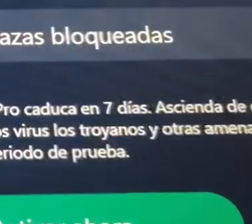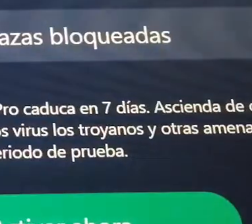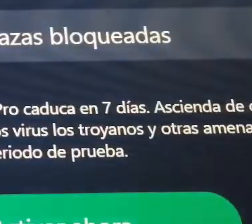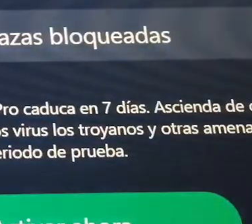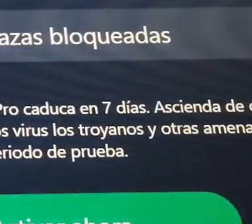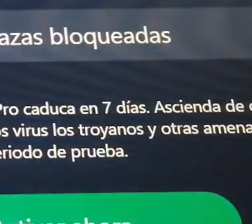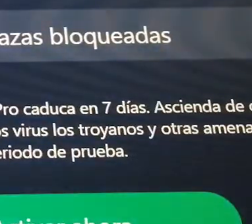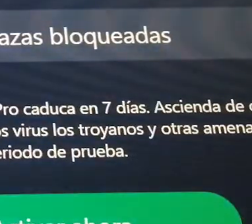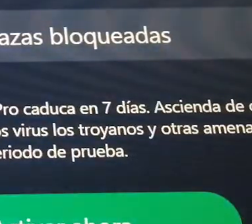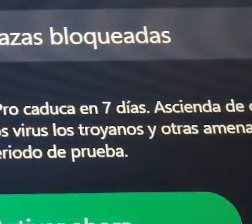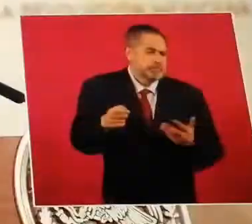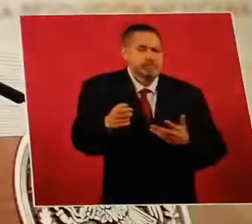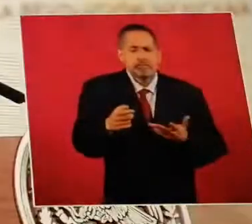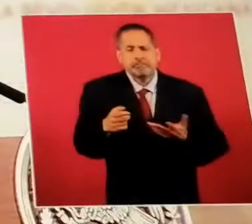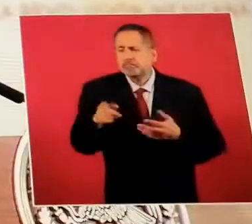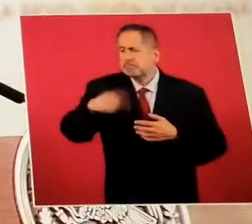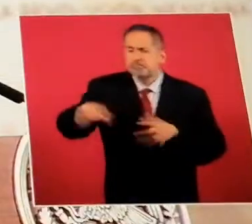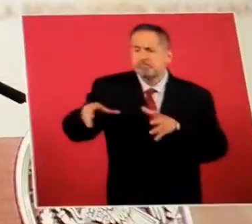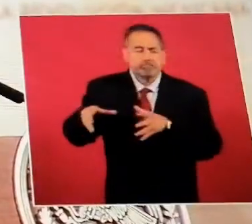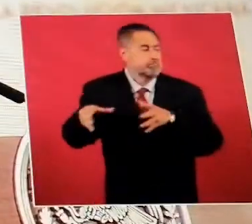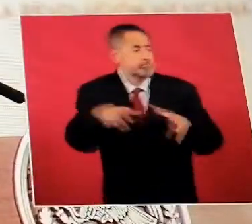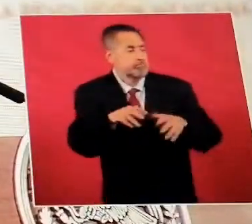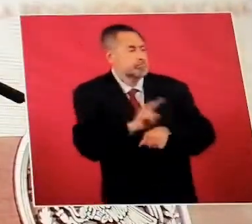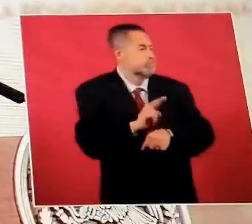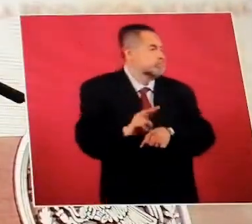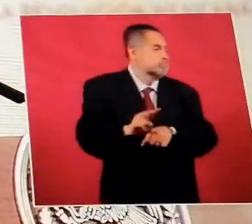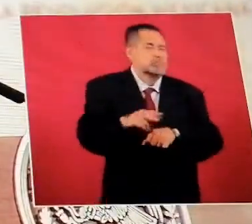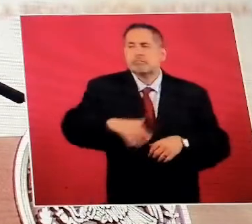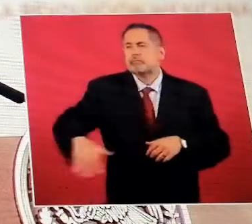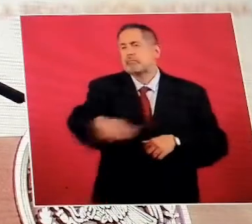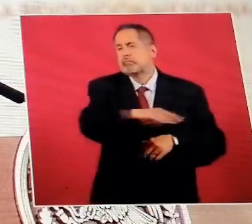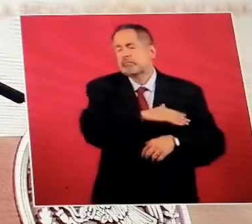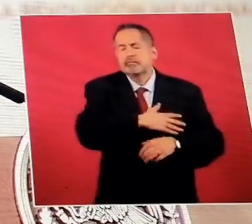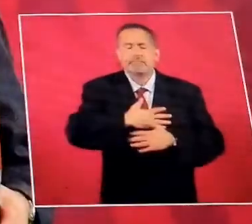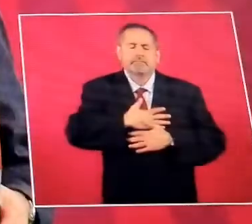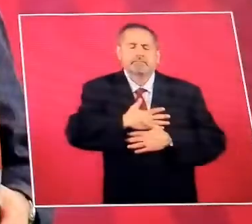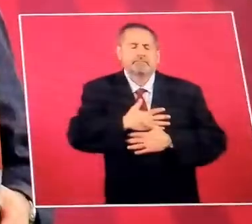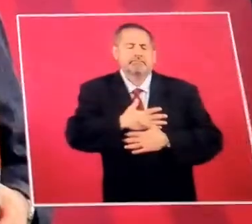para que podamos vivir en paz,